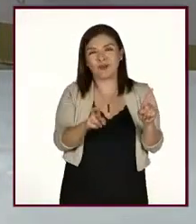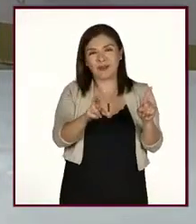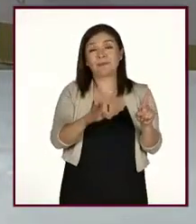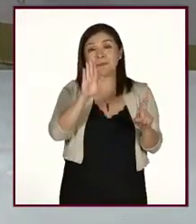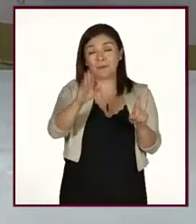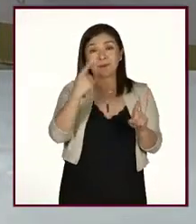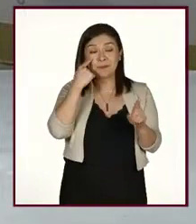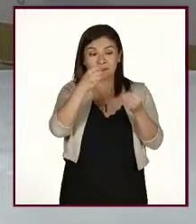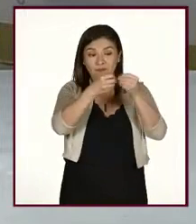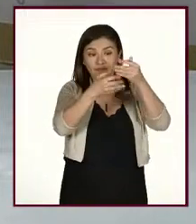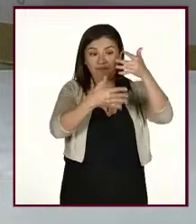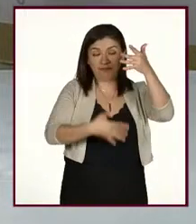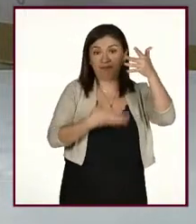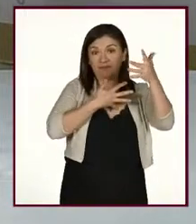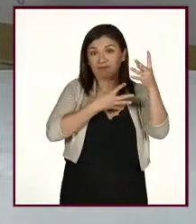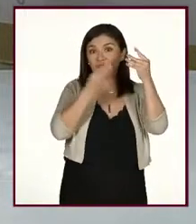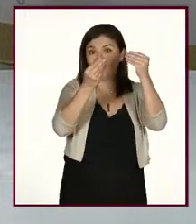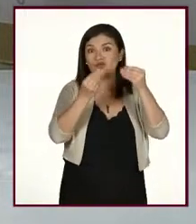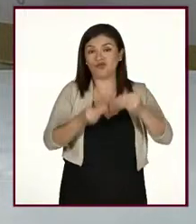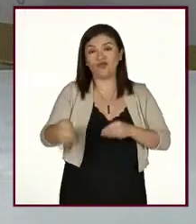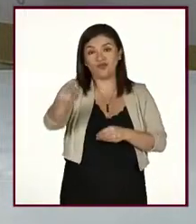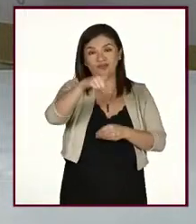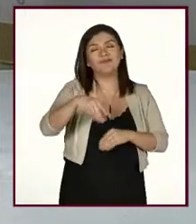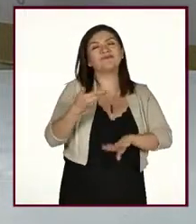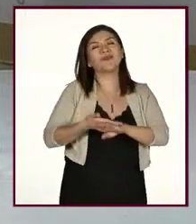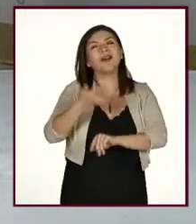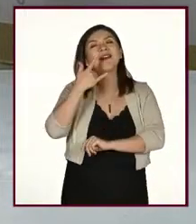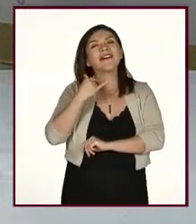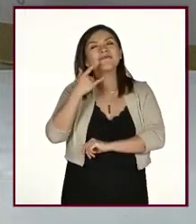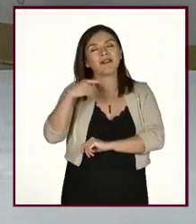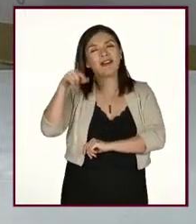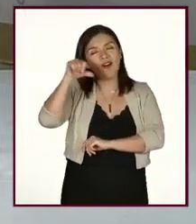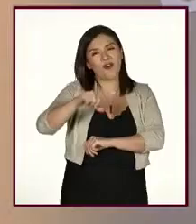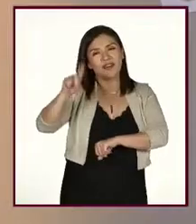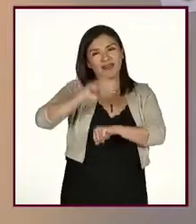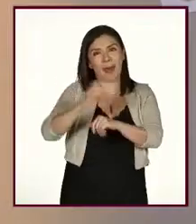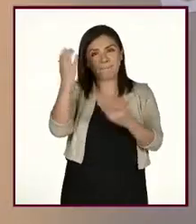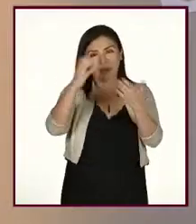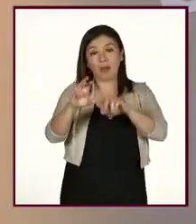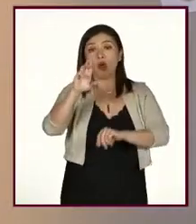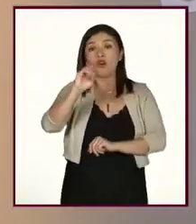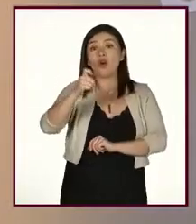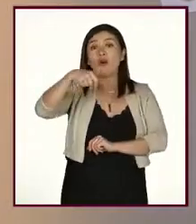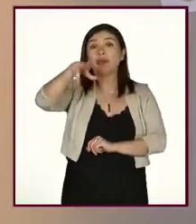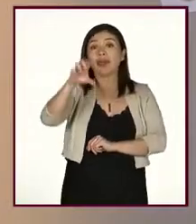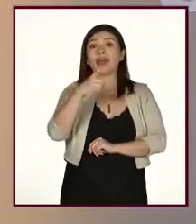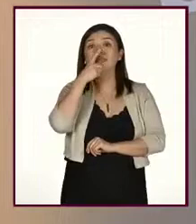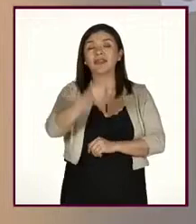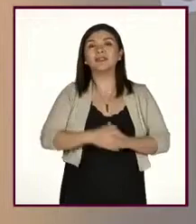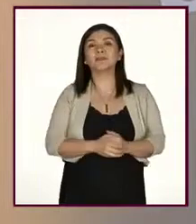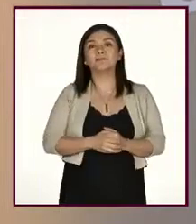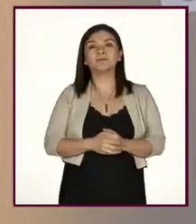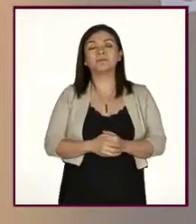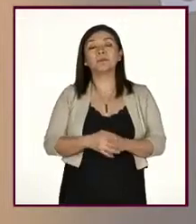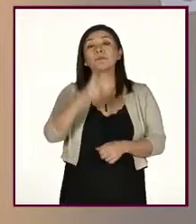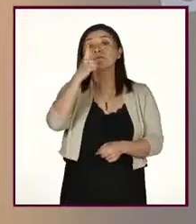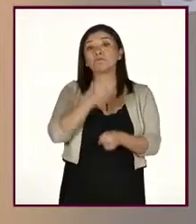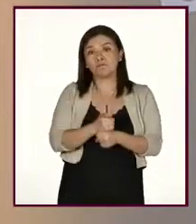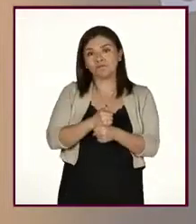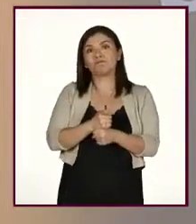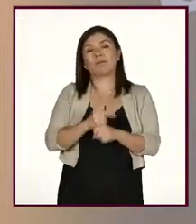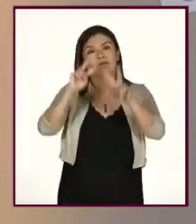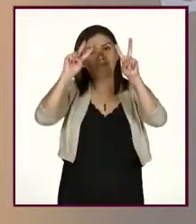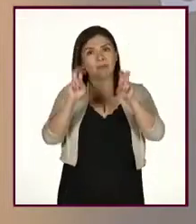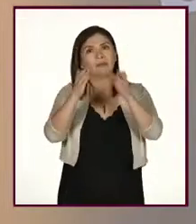Aquí tengo ya algunas de las preguntas que ustedes muy amablemente ya nos hicieron llegar. Roque Vázquez Zavala, primero comenta,